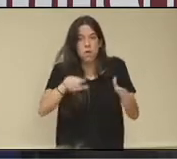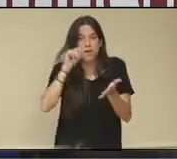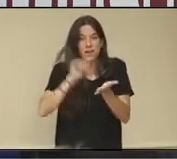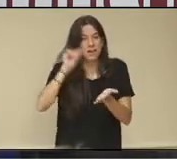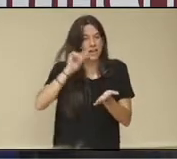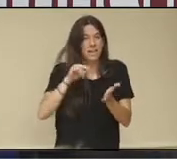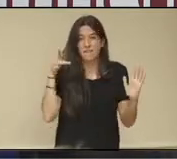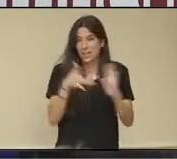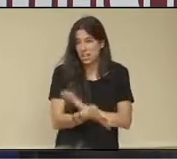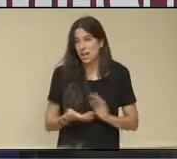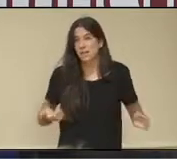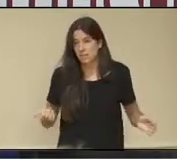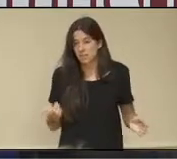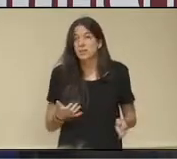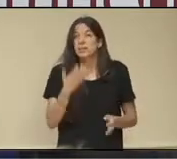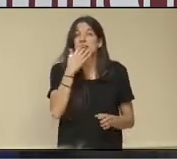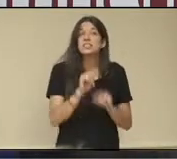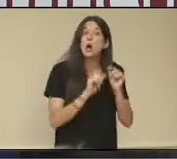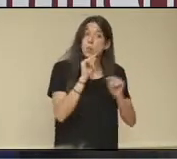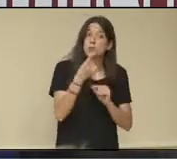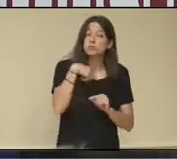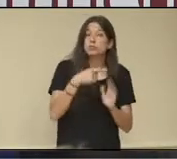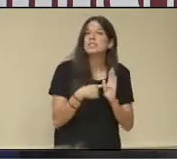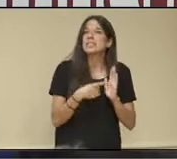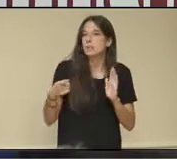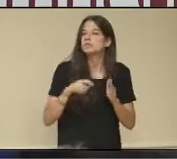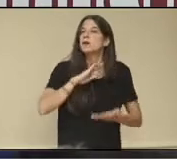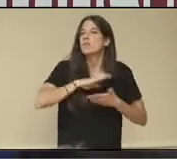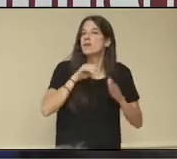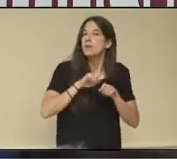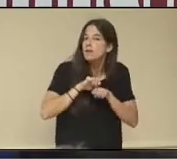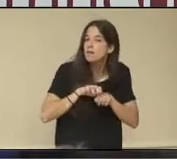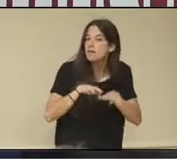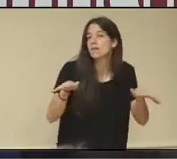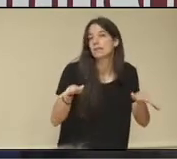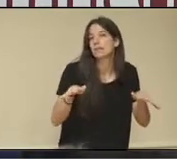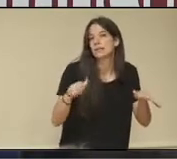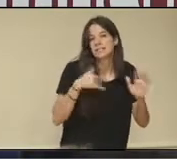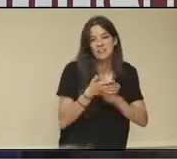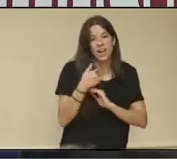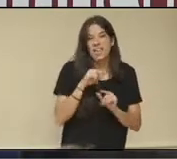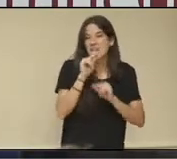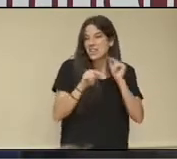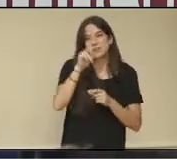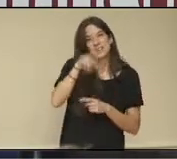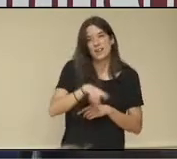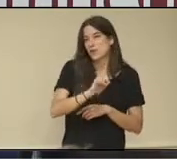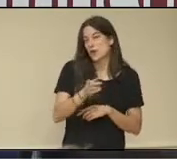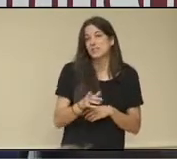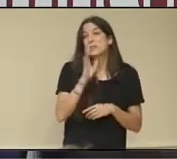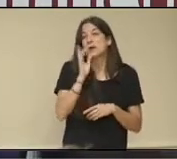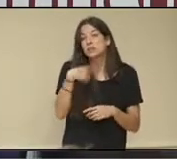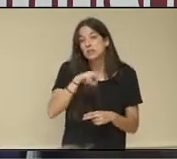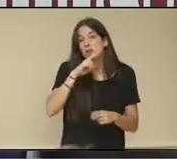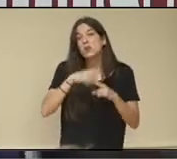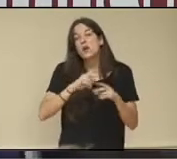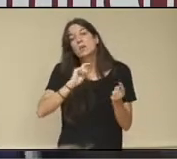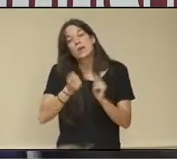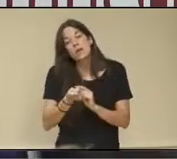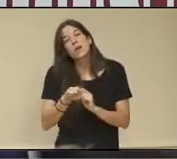infinita. Si a un virus le eliminamos su capacidad de propagarse, deja de ser un virus y por eso lo llamamos